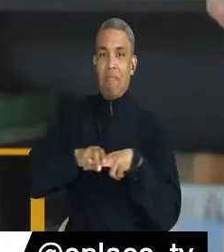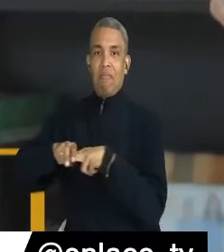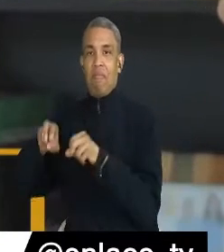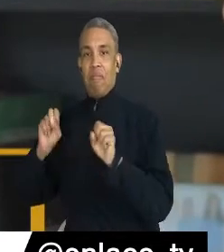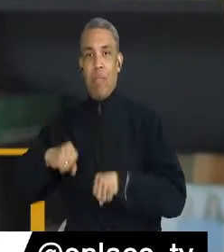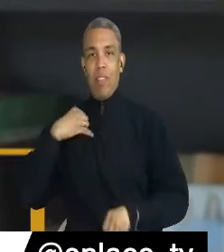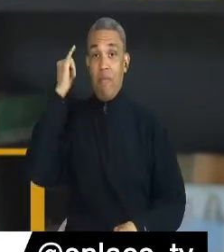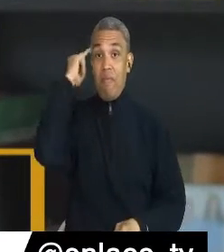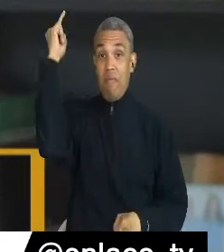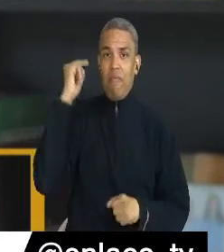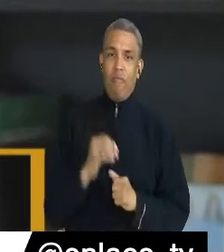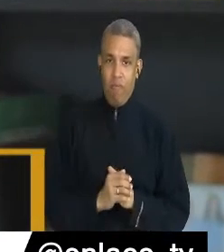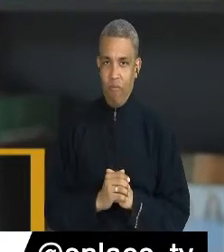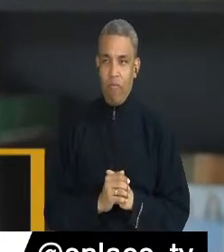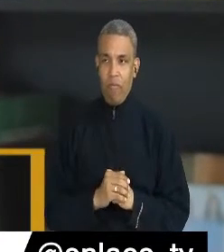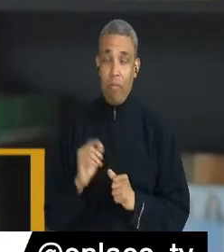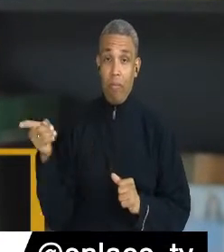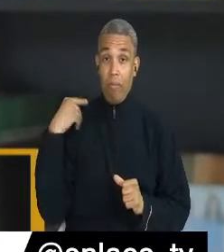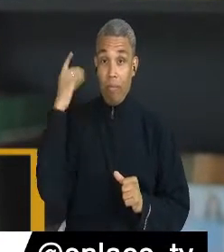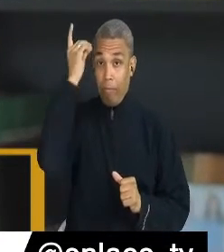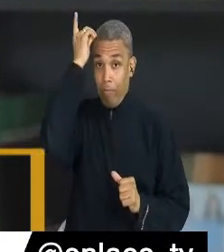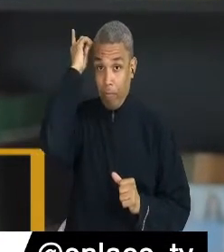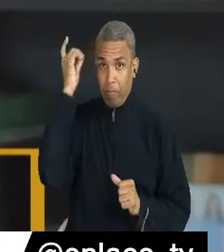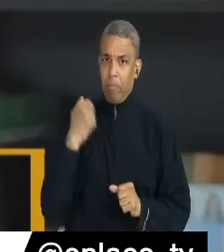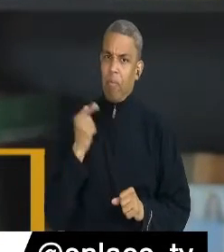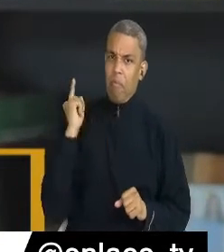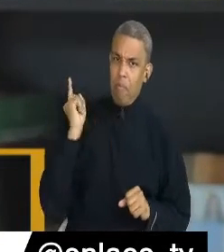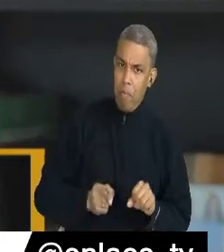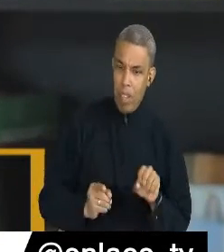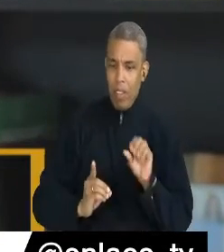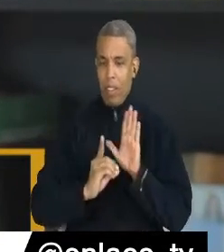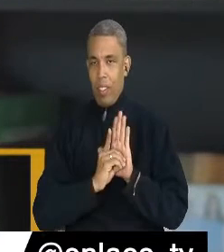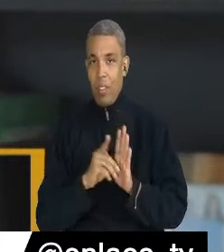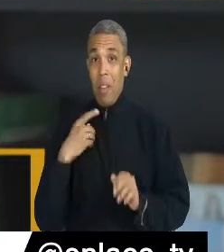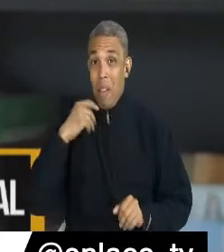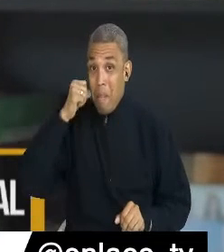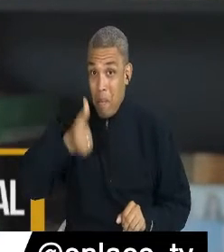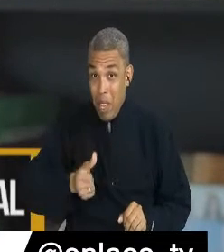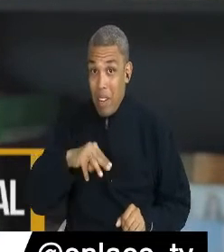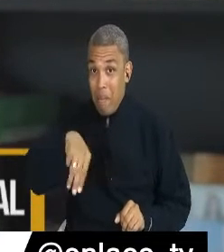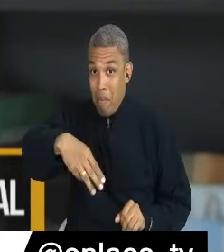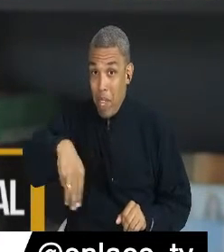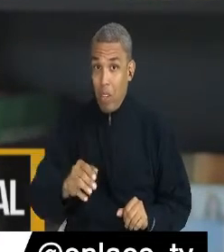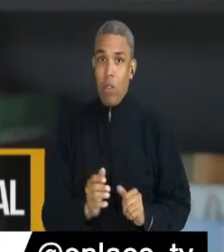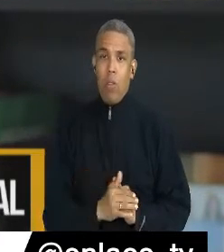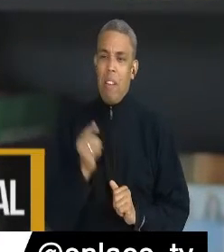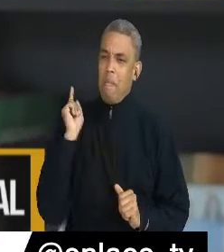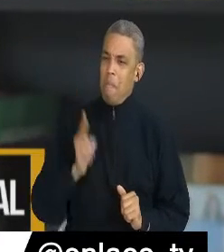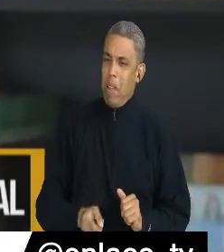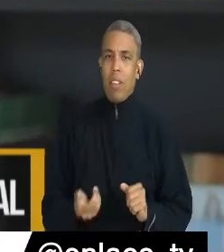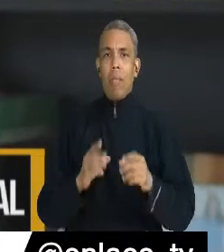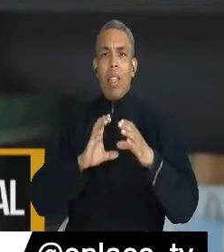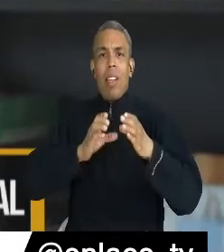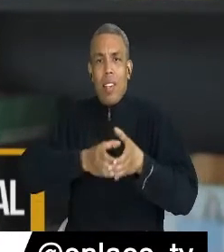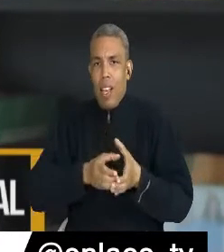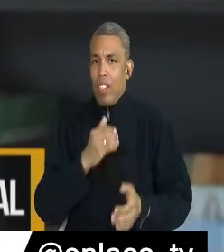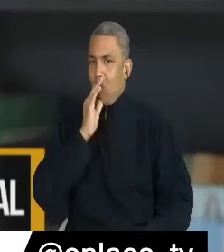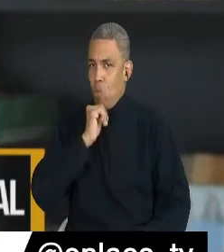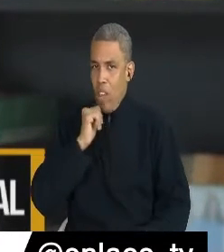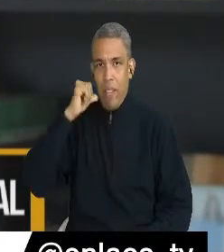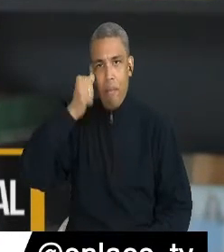el señor alcalde municipal a través de decreto declaró díaz díaz cívico eso quiere decir de que las instituciones educativas no